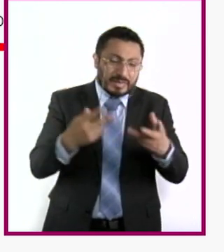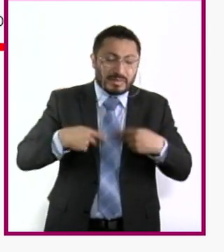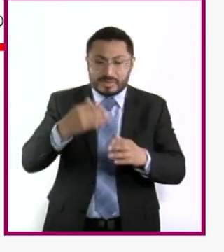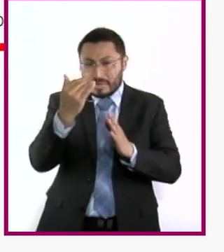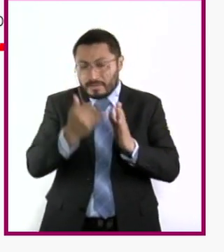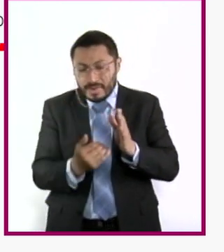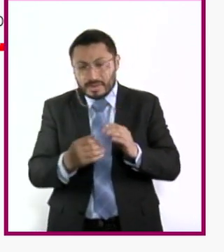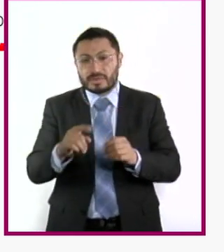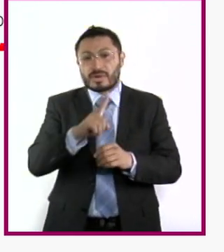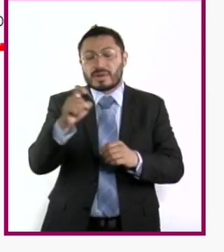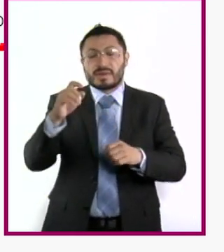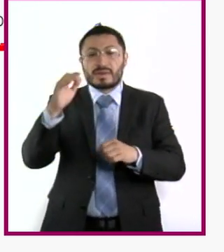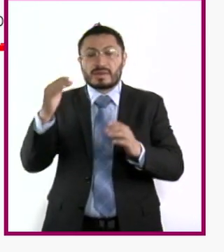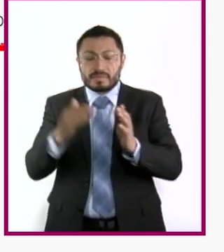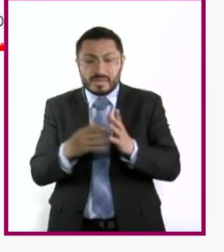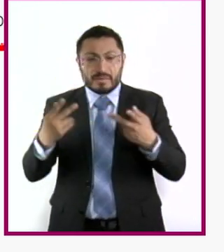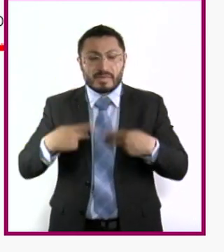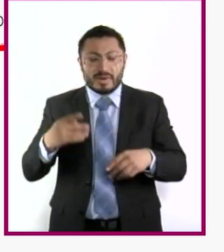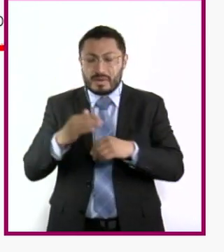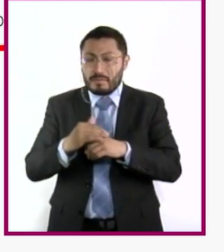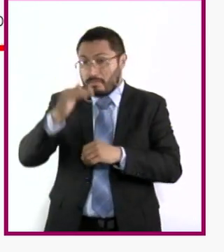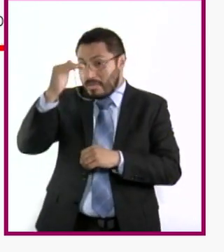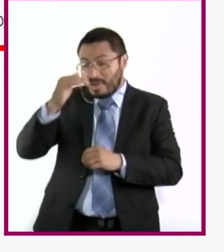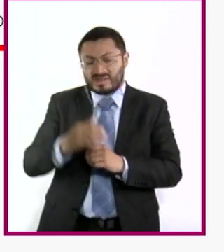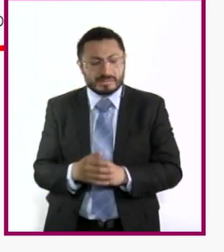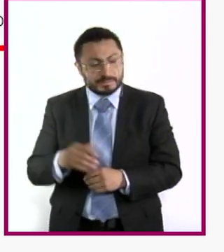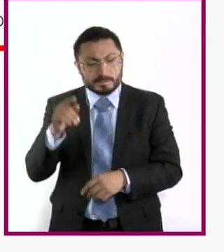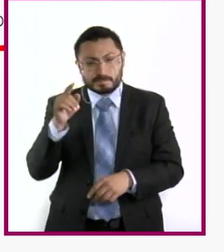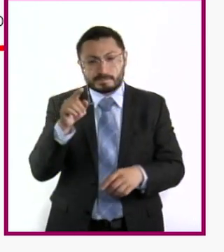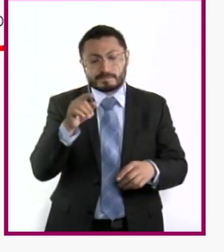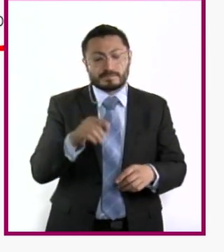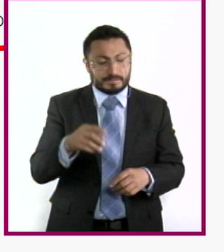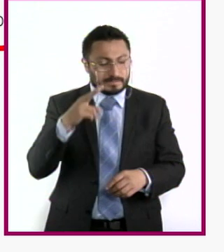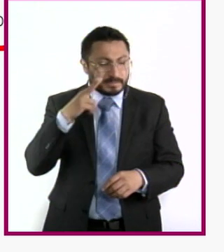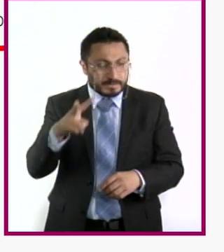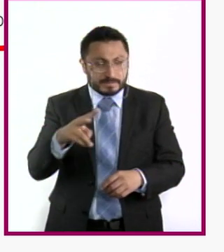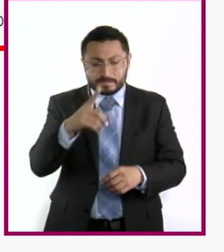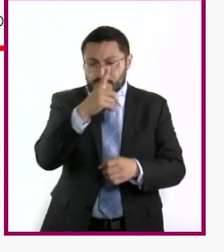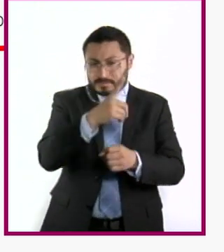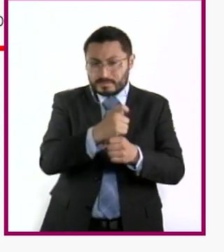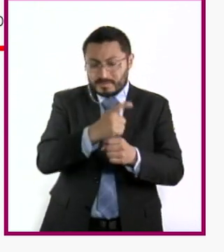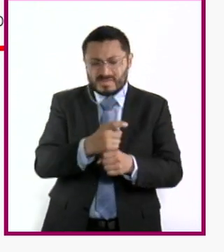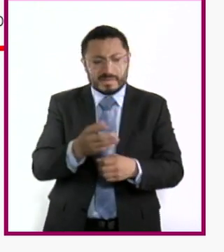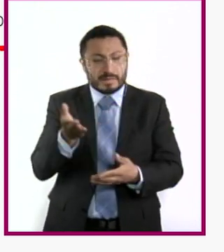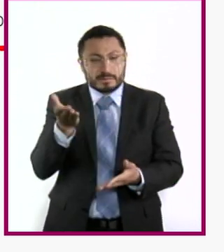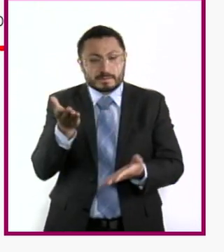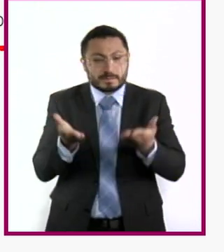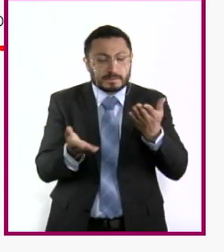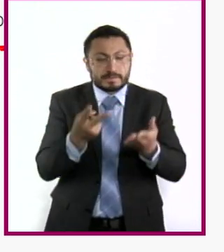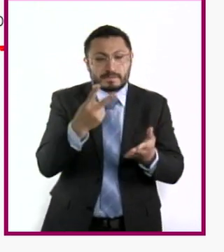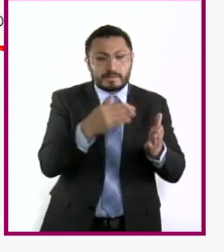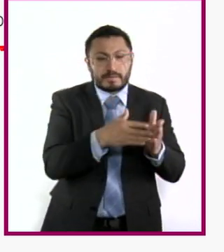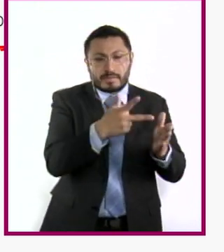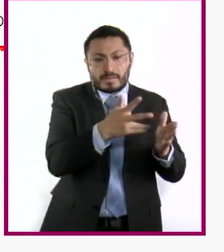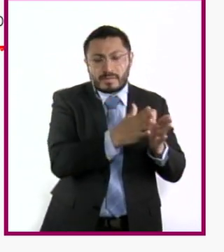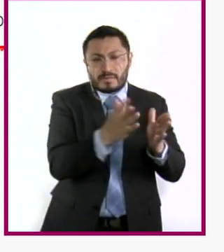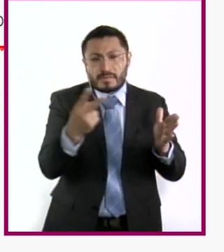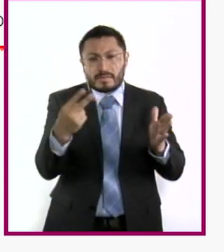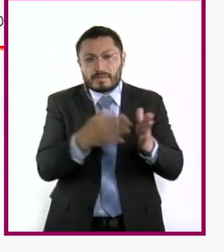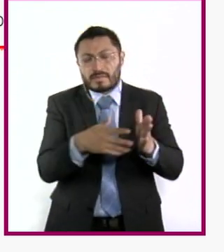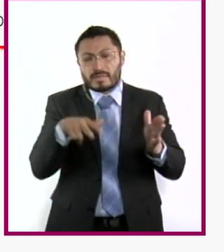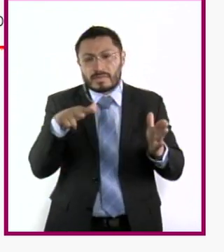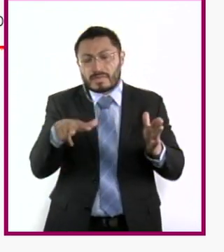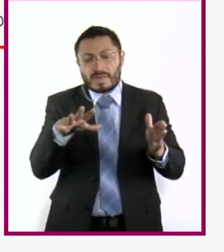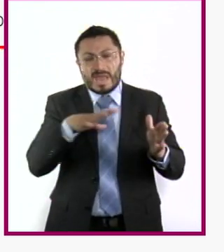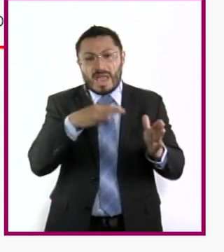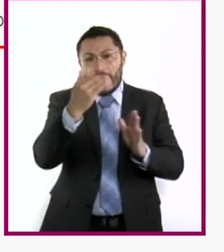más de 100.000 habitantes. Fijémonos en la primera parte. Si comparamos 2008 con 2018, nos daremos cuenta